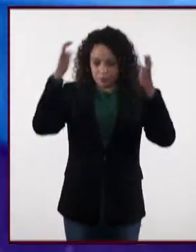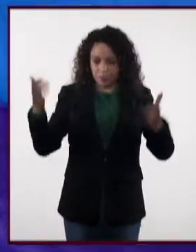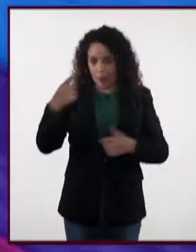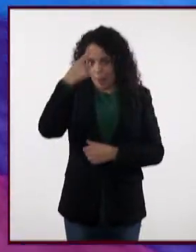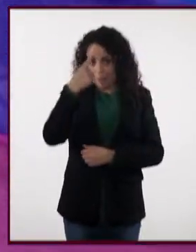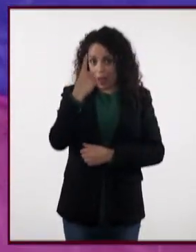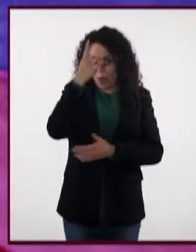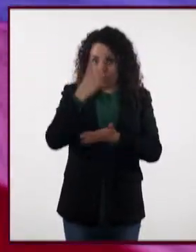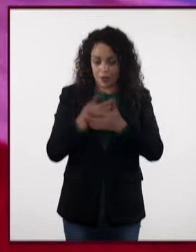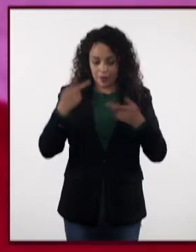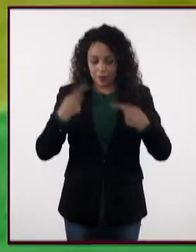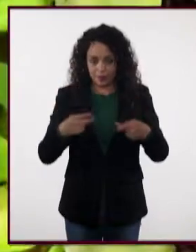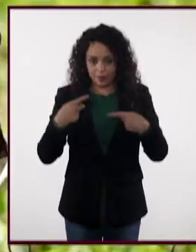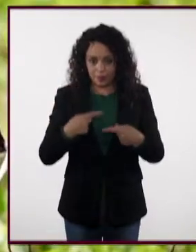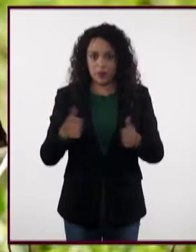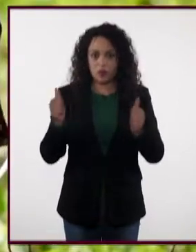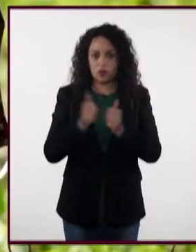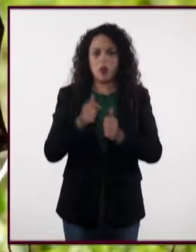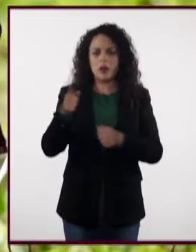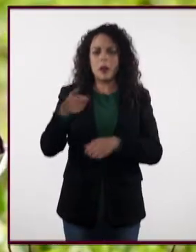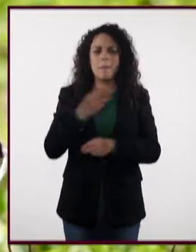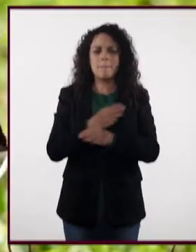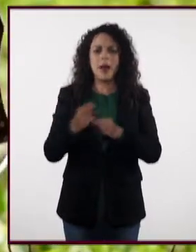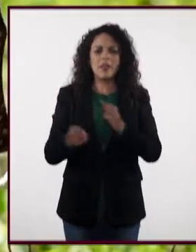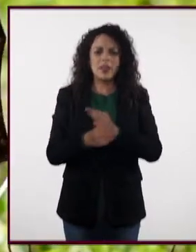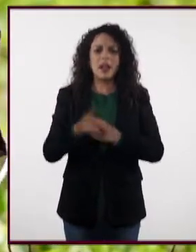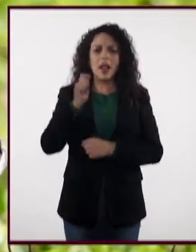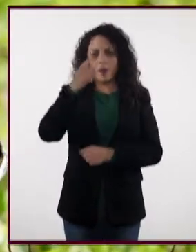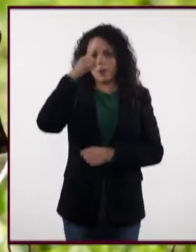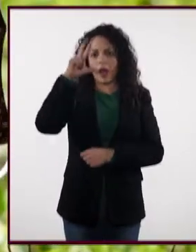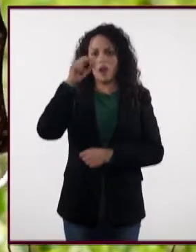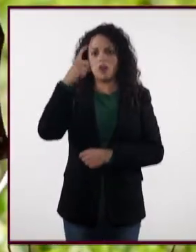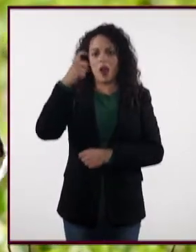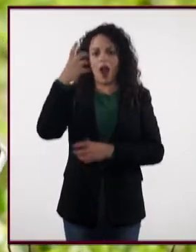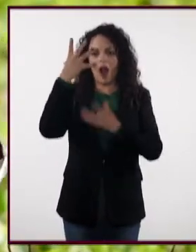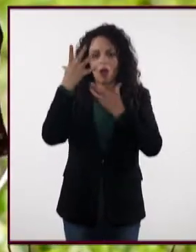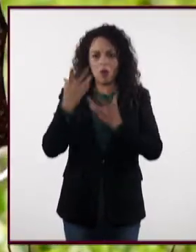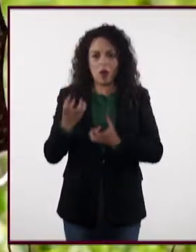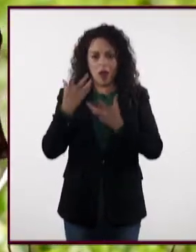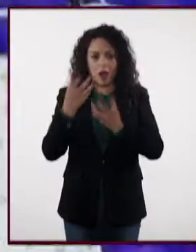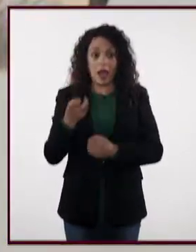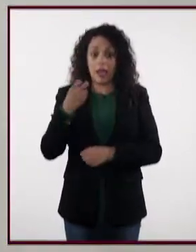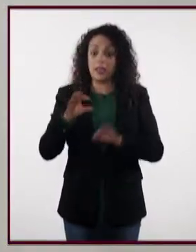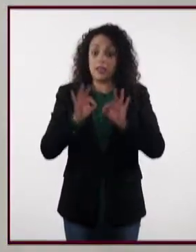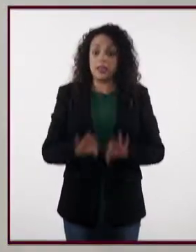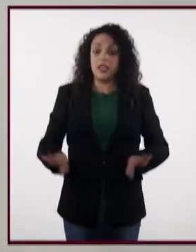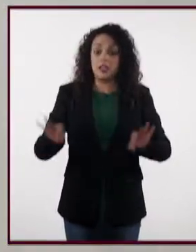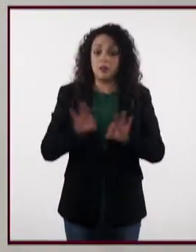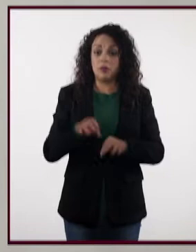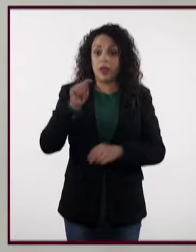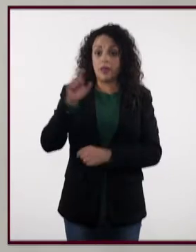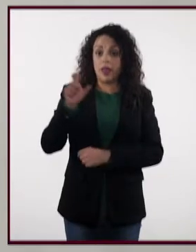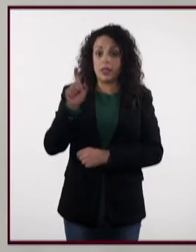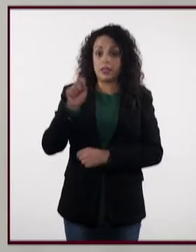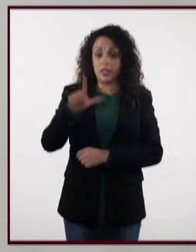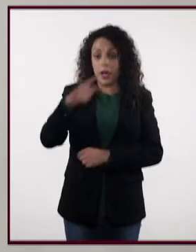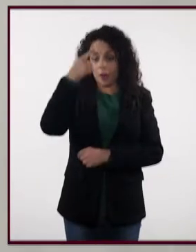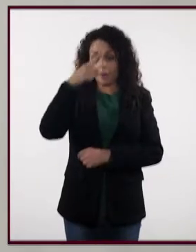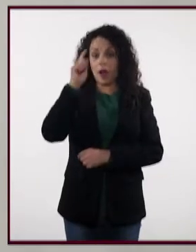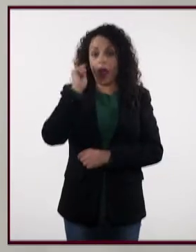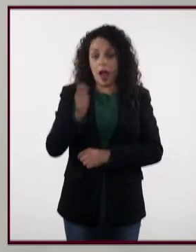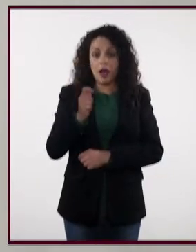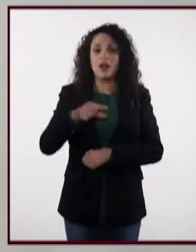personal hecho de un textil impermeable. Los textiles tienen una presencia importante en la medicina. Las gasas de curación o